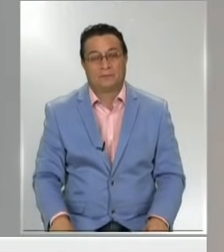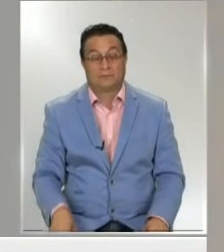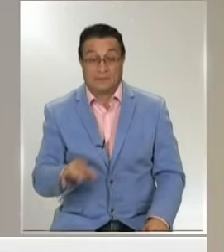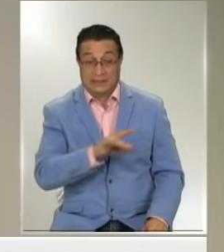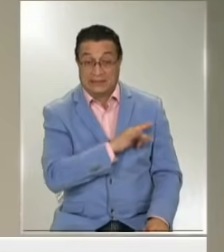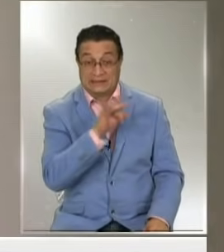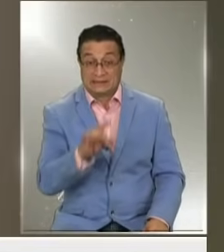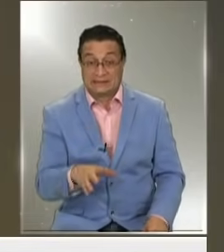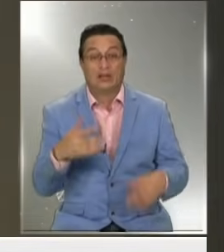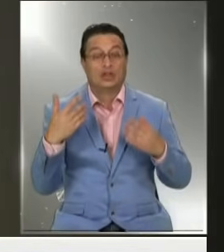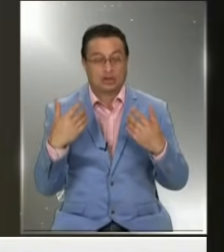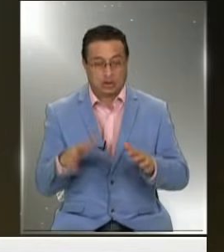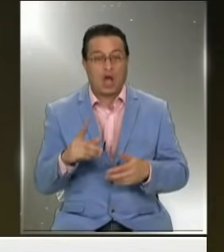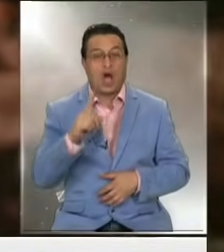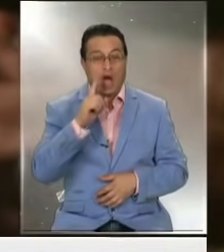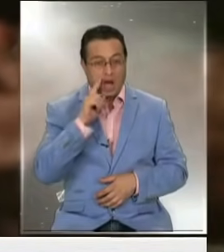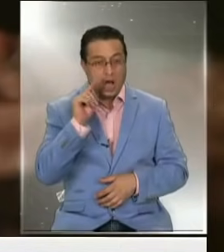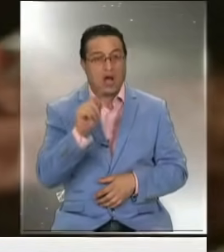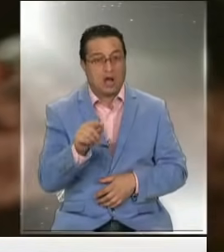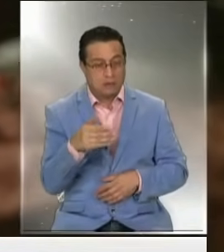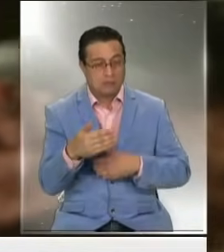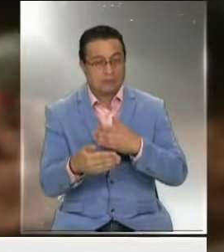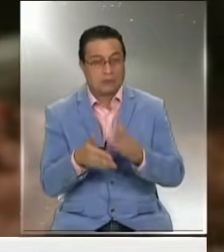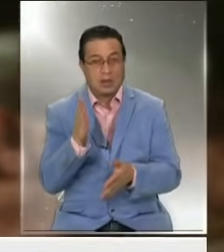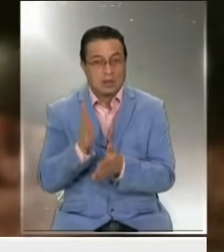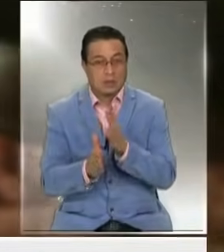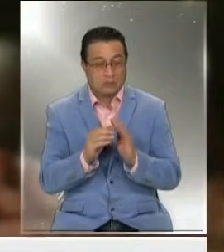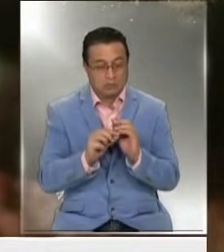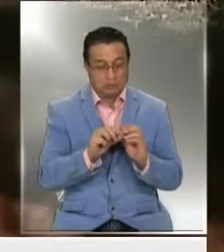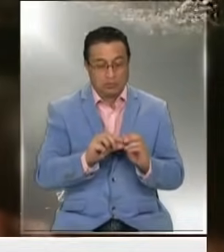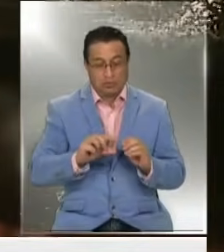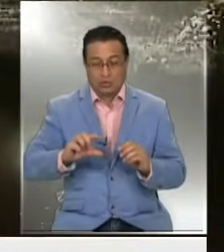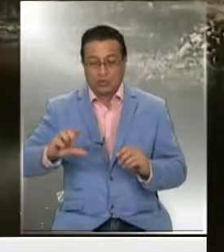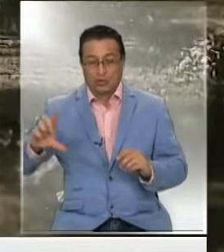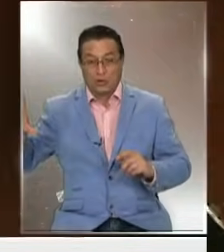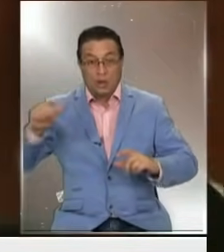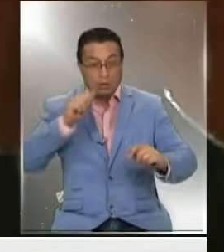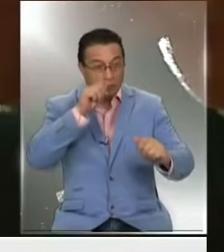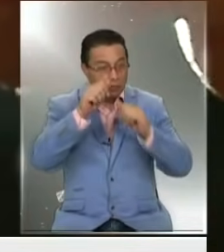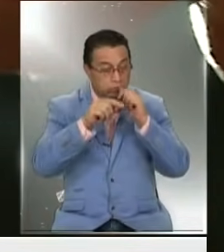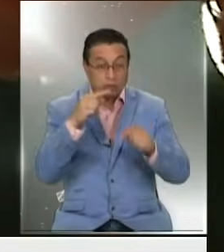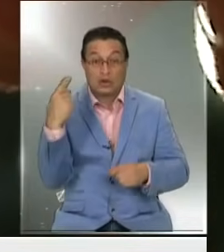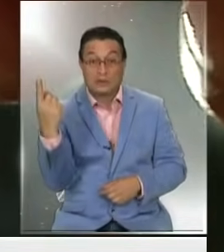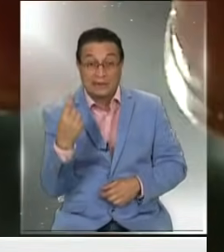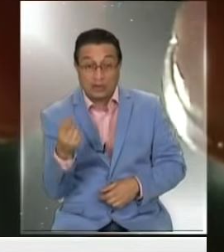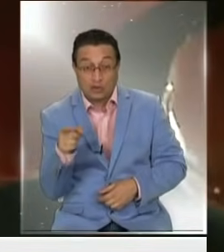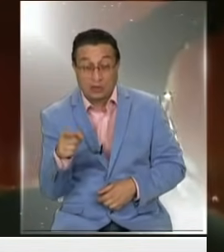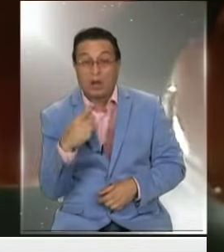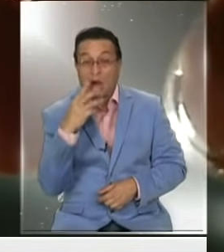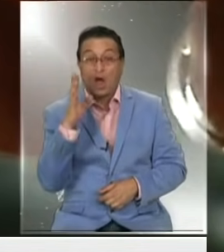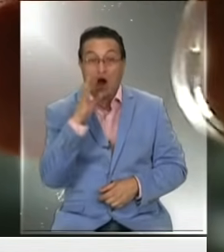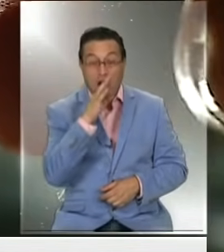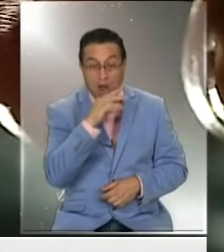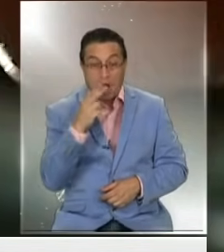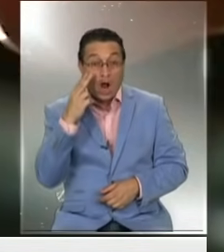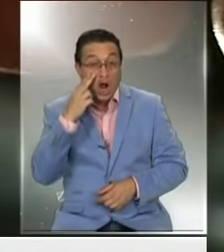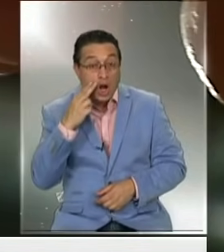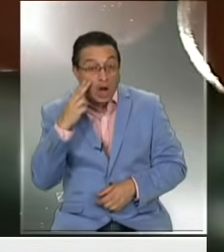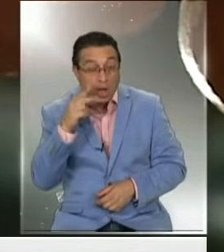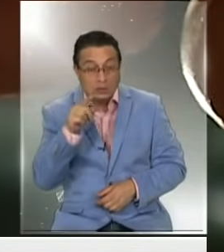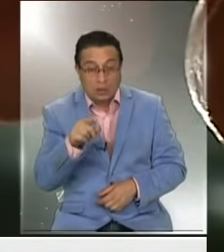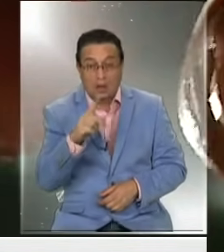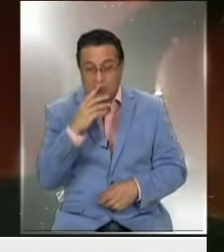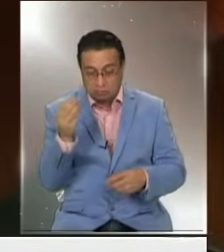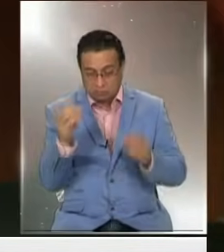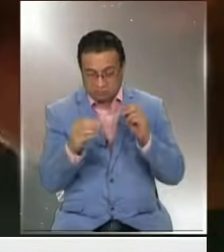Chile ya construye su propia historia, su rápido ascenso en la industria del narcotráfico nacional, su llamativo color, que al parecer